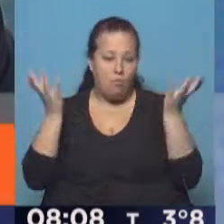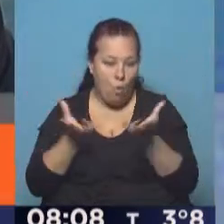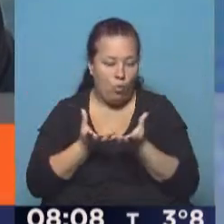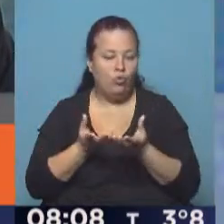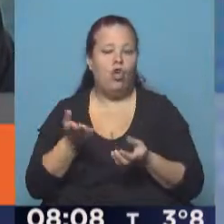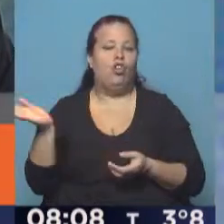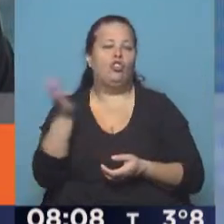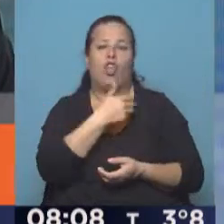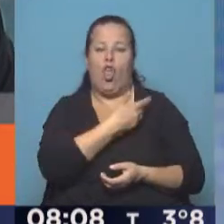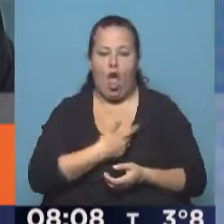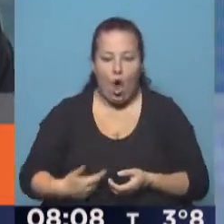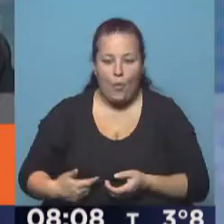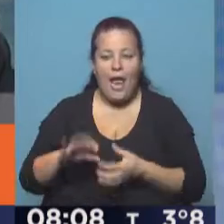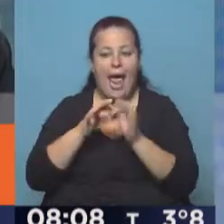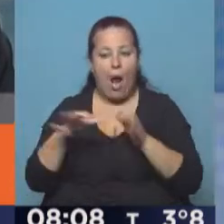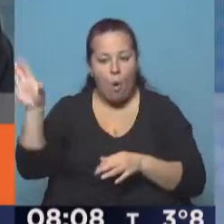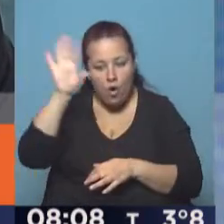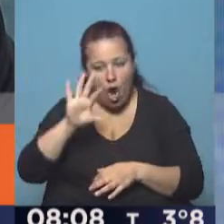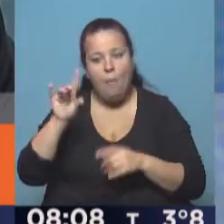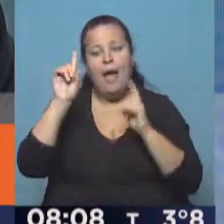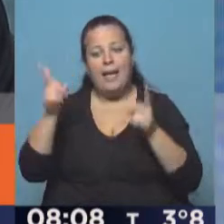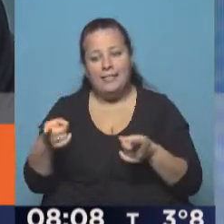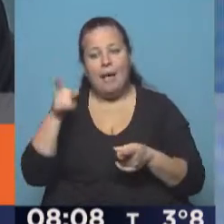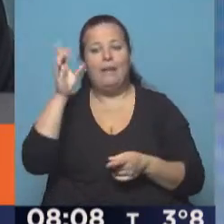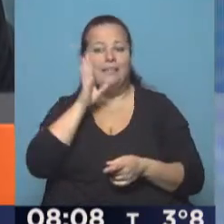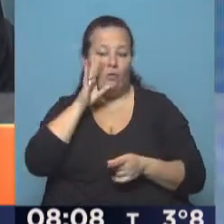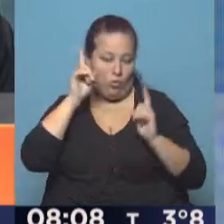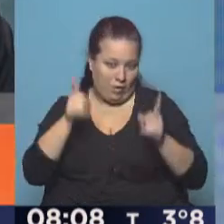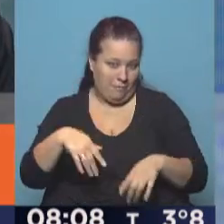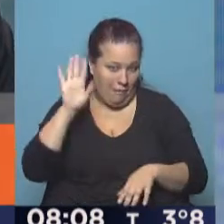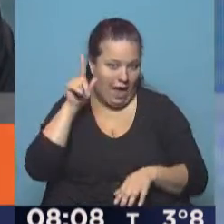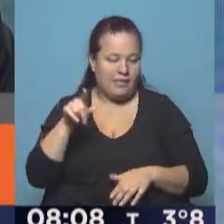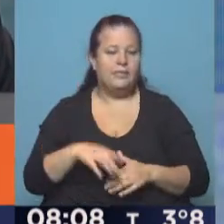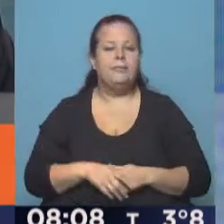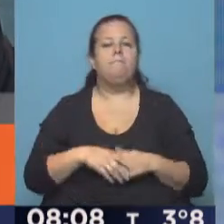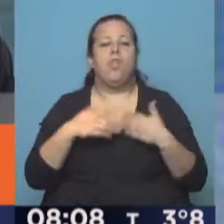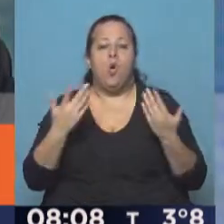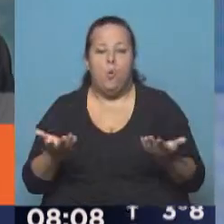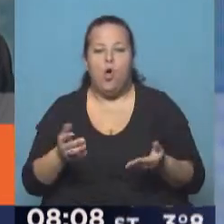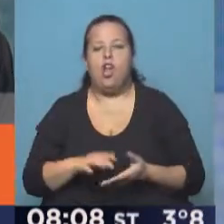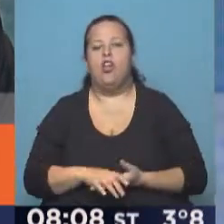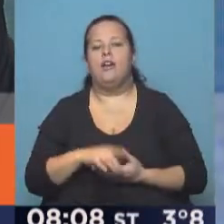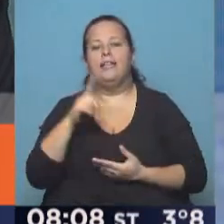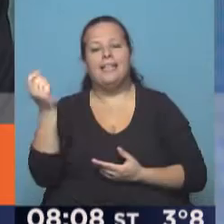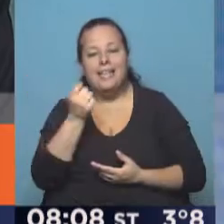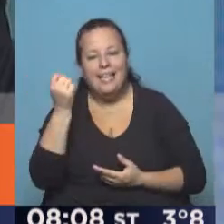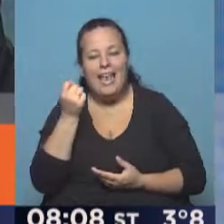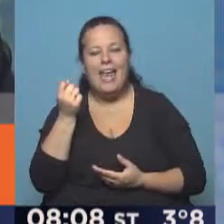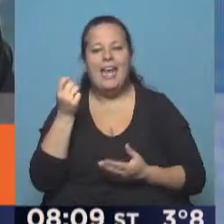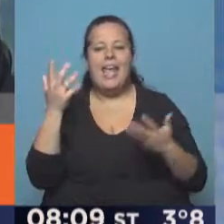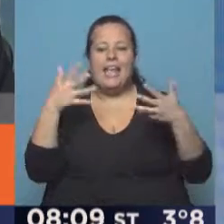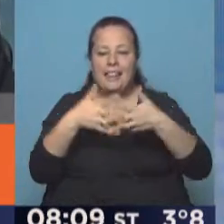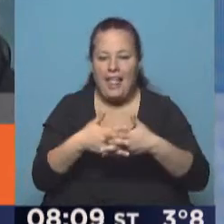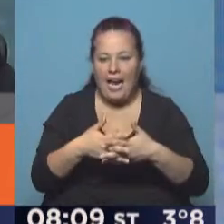los gobiernos en Europa y también especialmente en los Estados Unidos. Y bueno, están tratando de